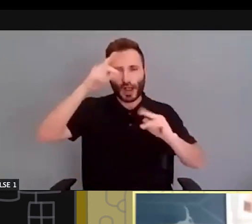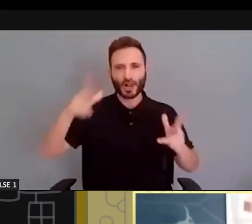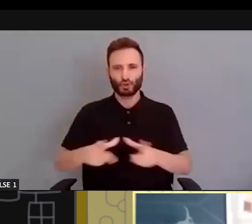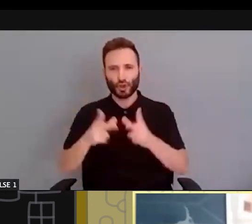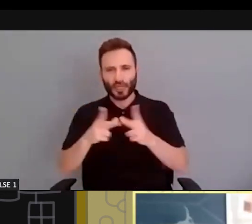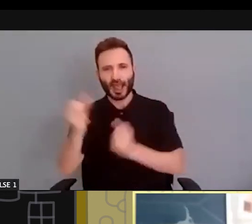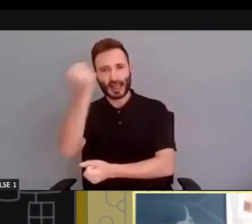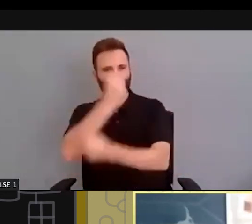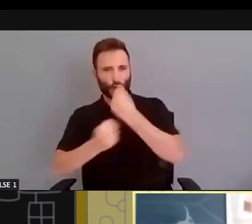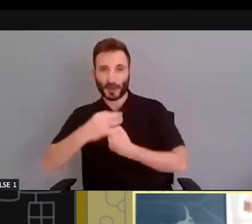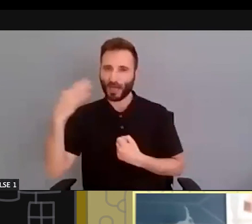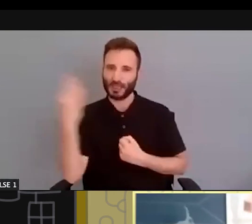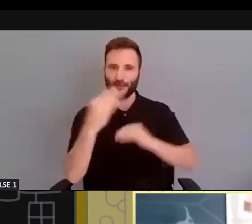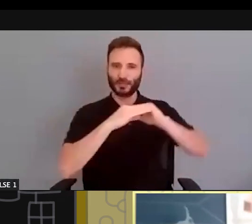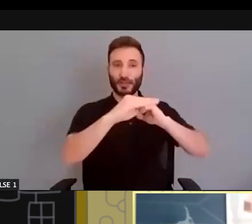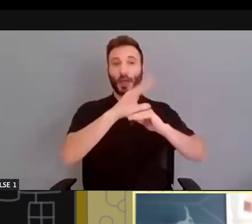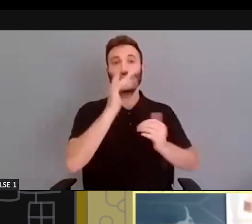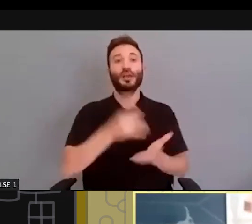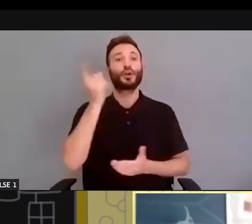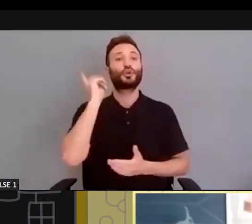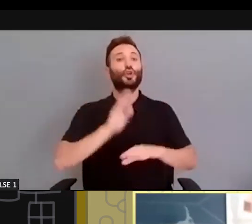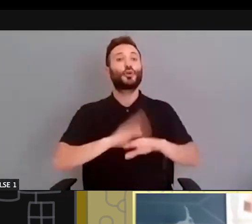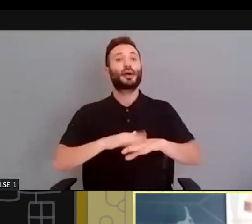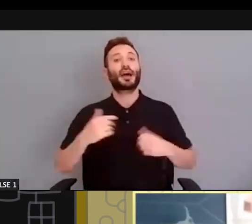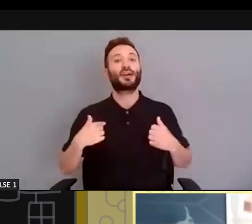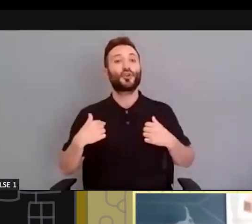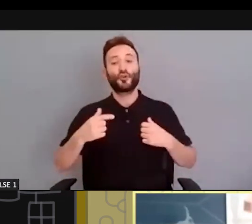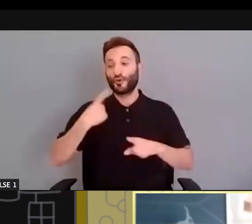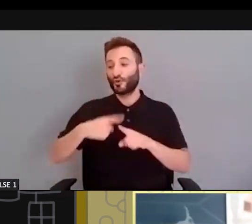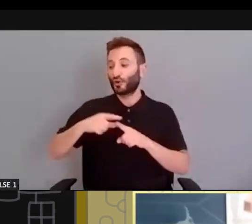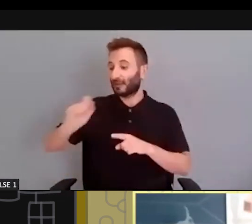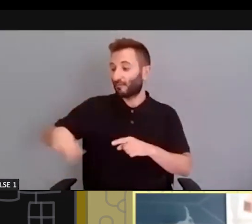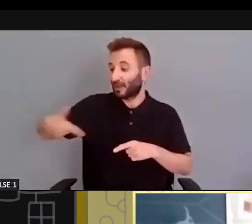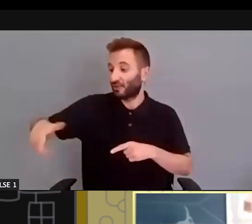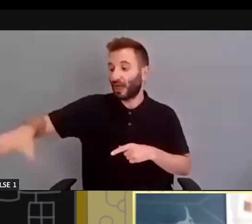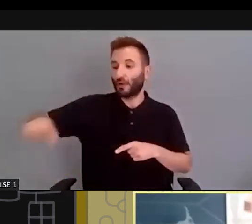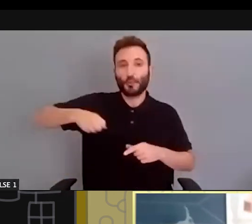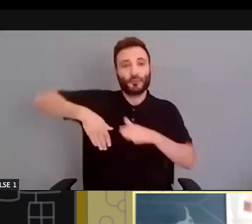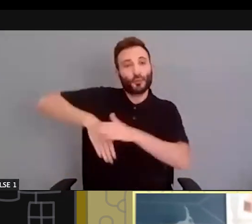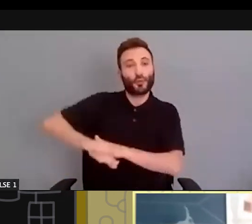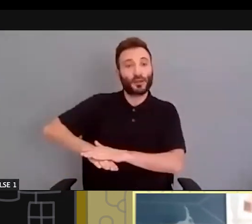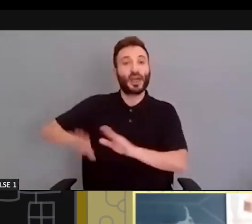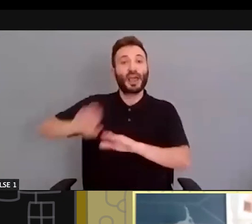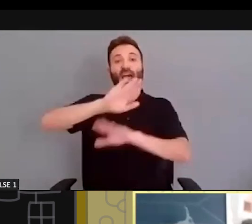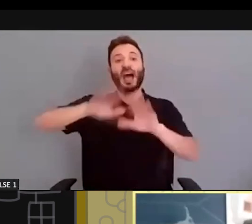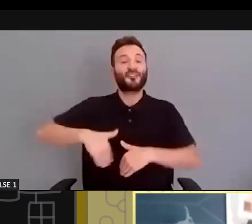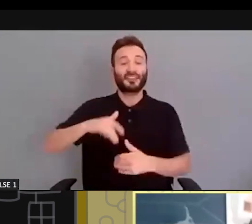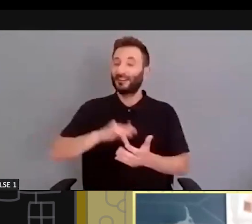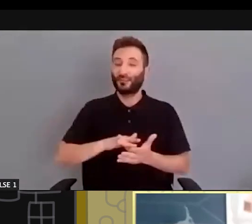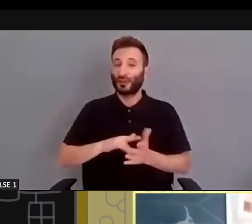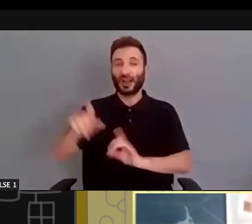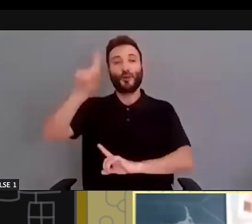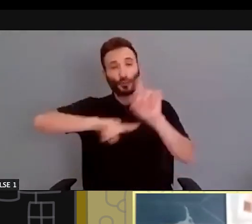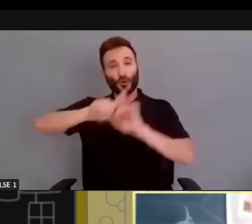si solo vamos con la toalla, pues cuando rascamos por debajo, pues hay muchos problemas que vemos que no están resueltos en